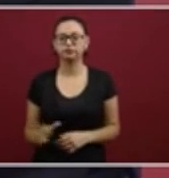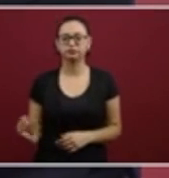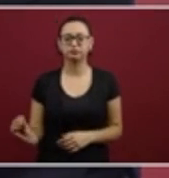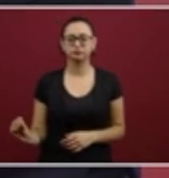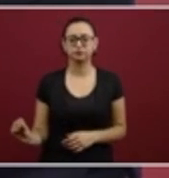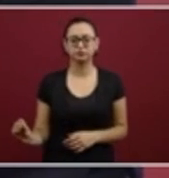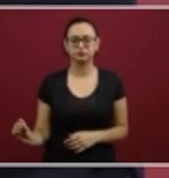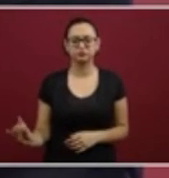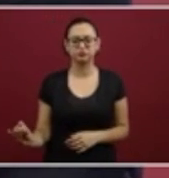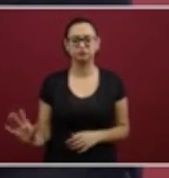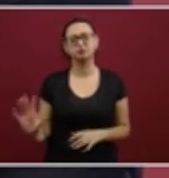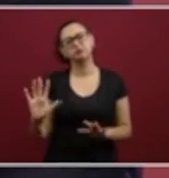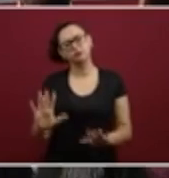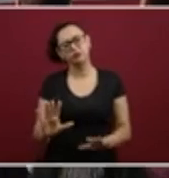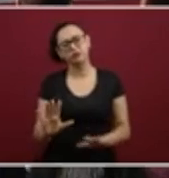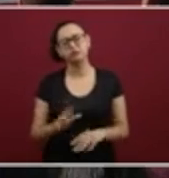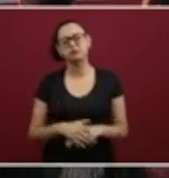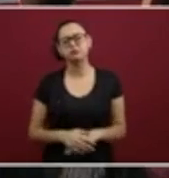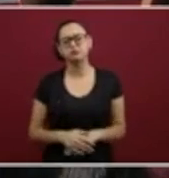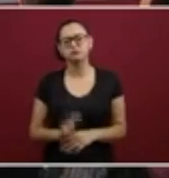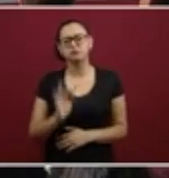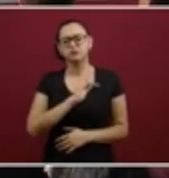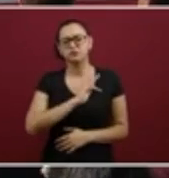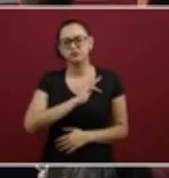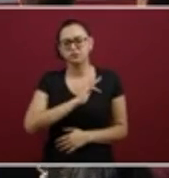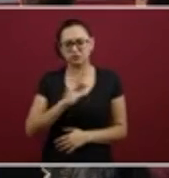y pueden incluso